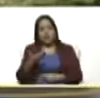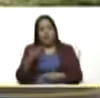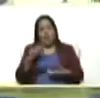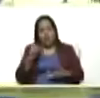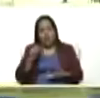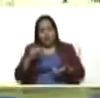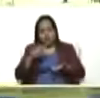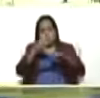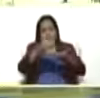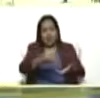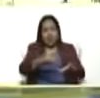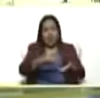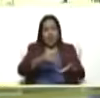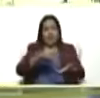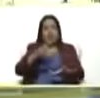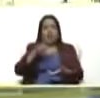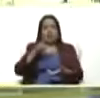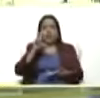plata.